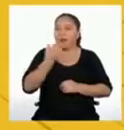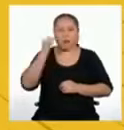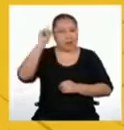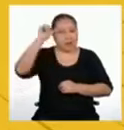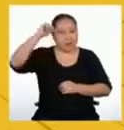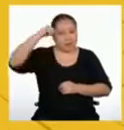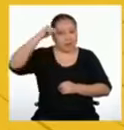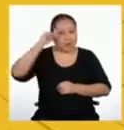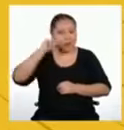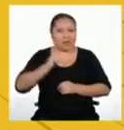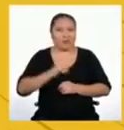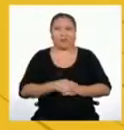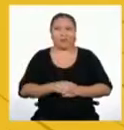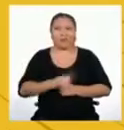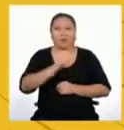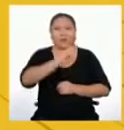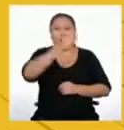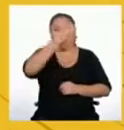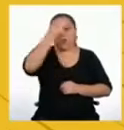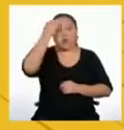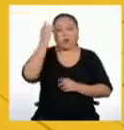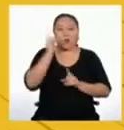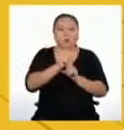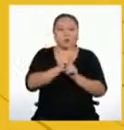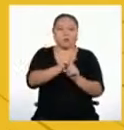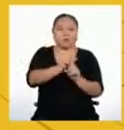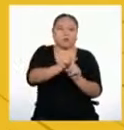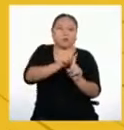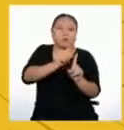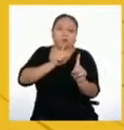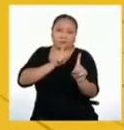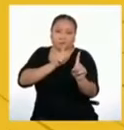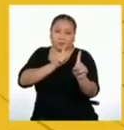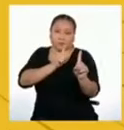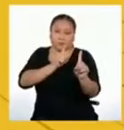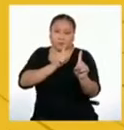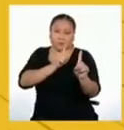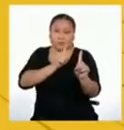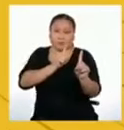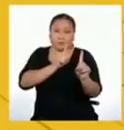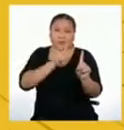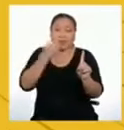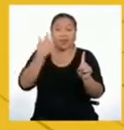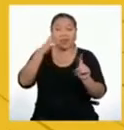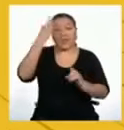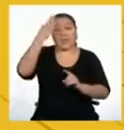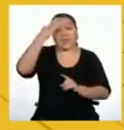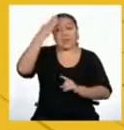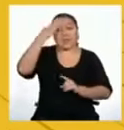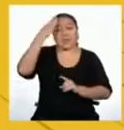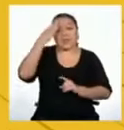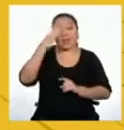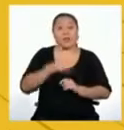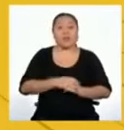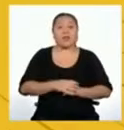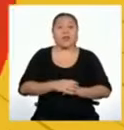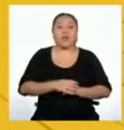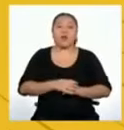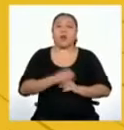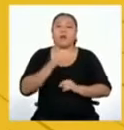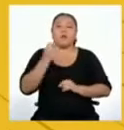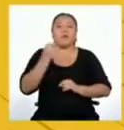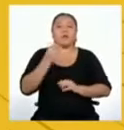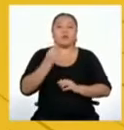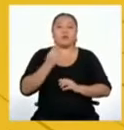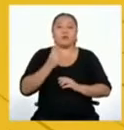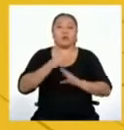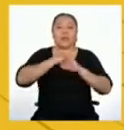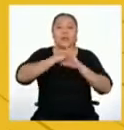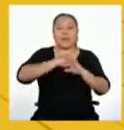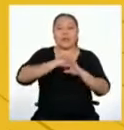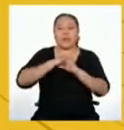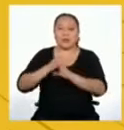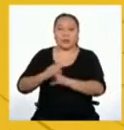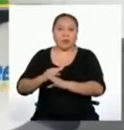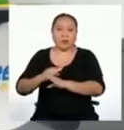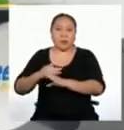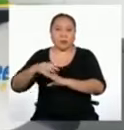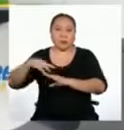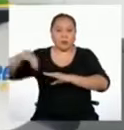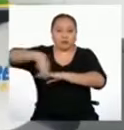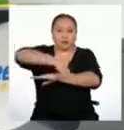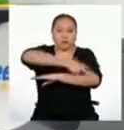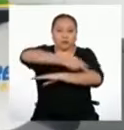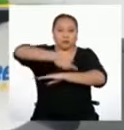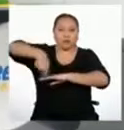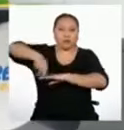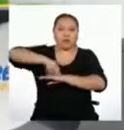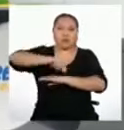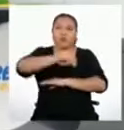recordatorio. No olvidemos mantener el distanciamiento social. Como ya saben, existen muchas limitaciones de tránsito, entre otras medidas